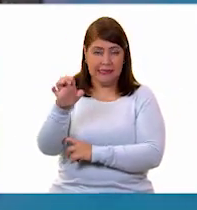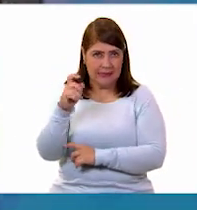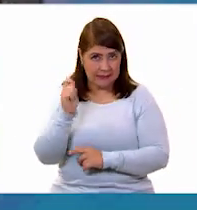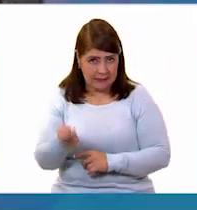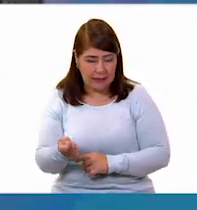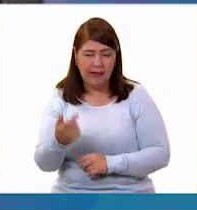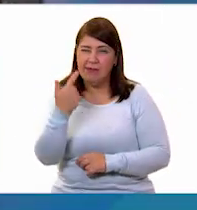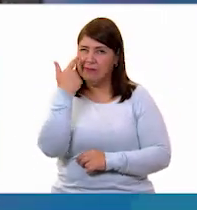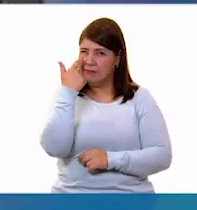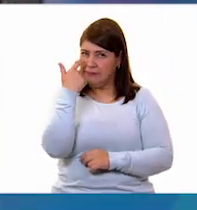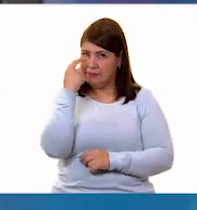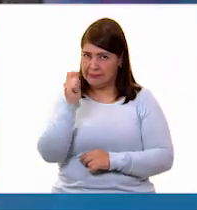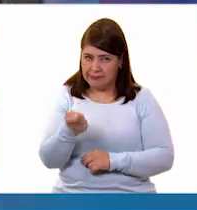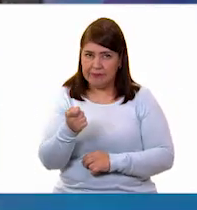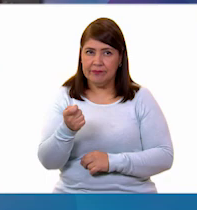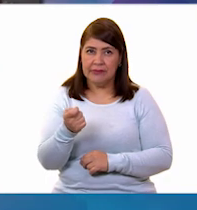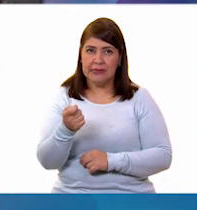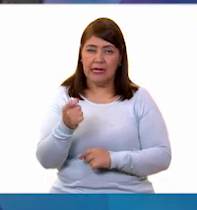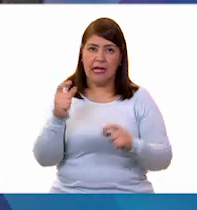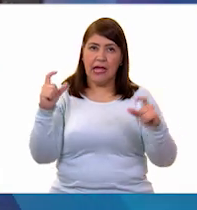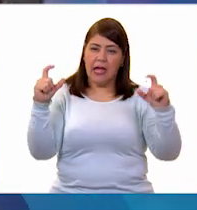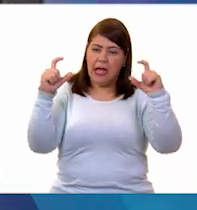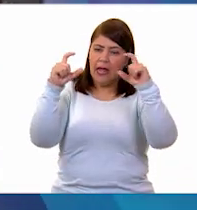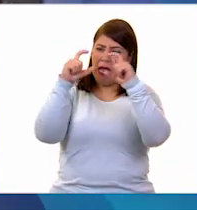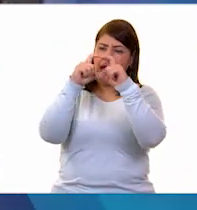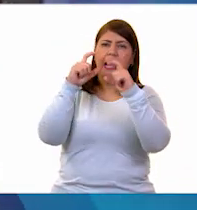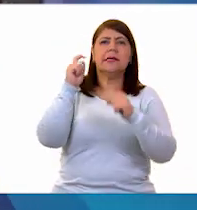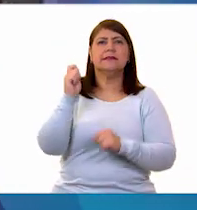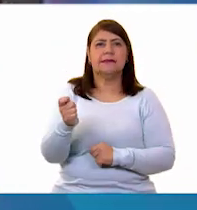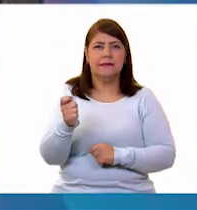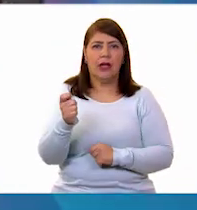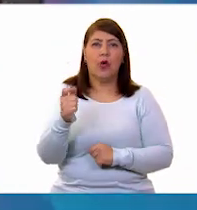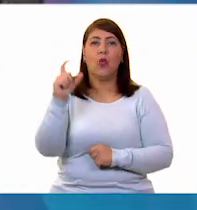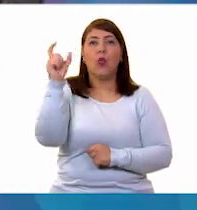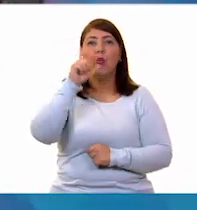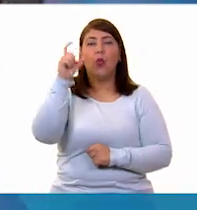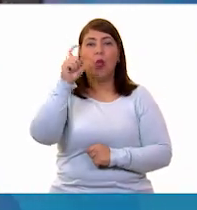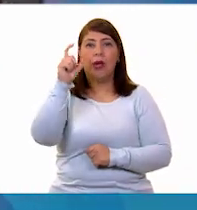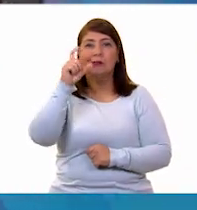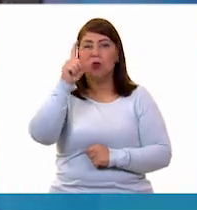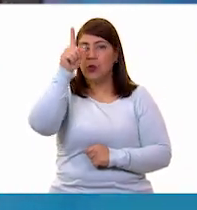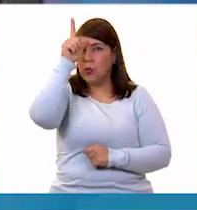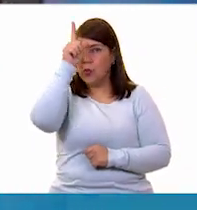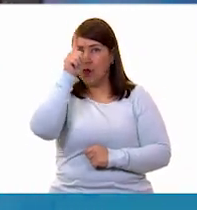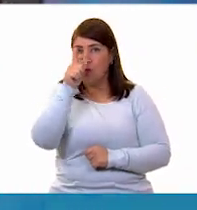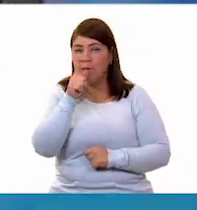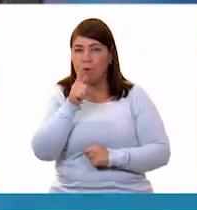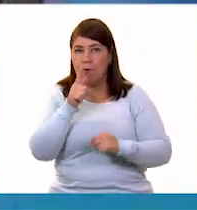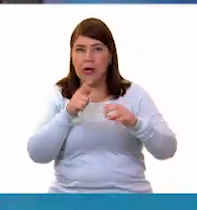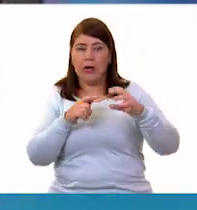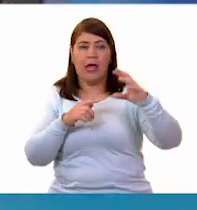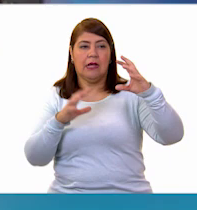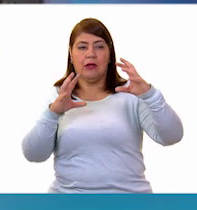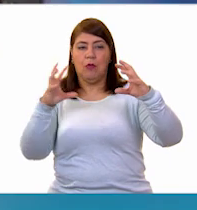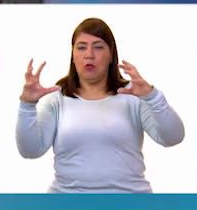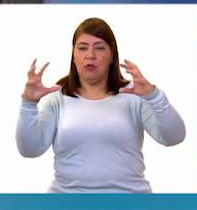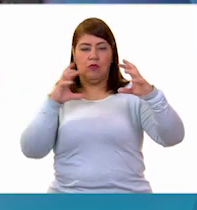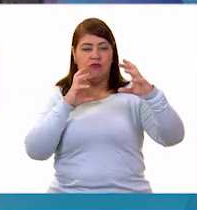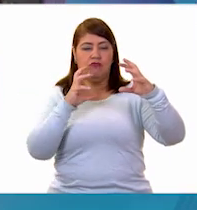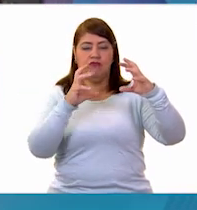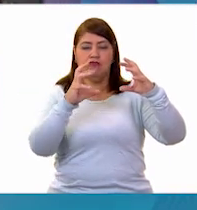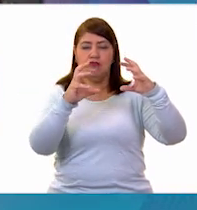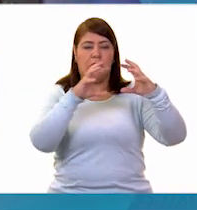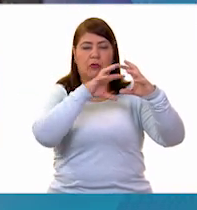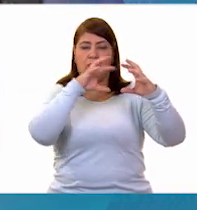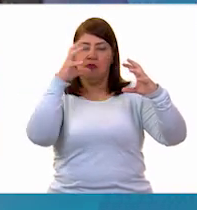Fíjense que un eclipse es cuando la luna pasa delante del sol.